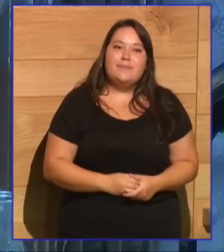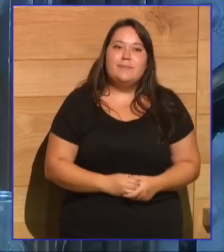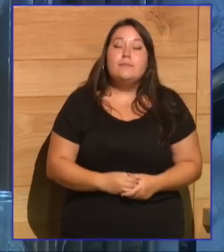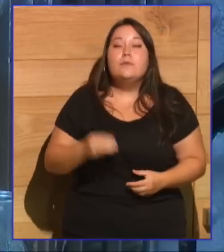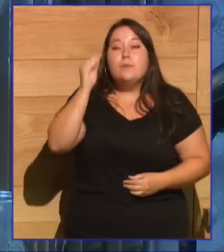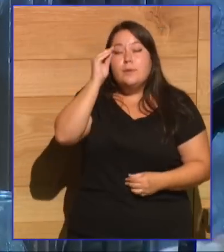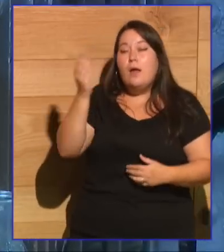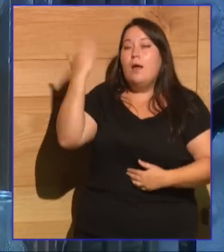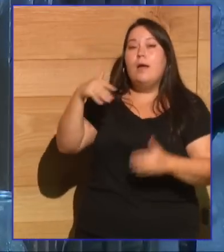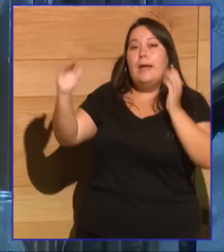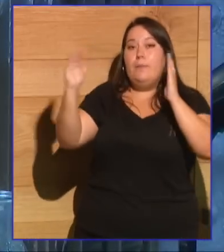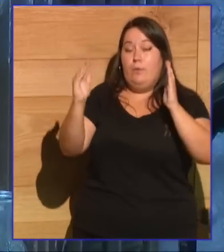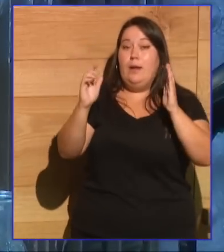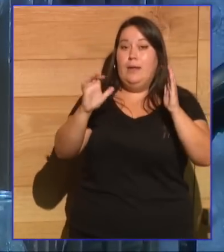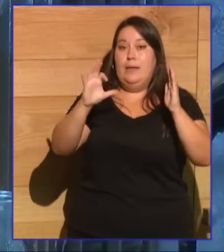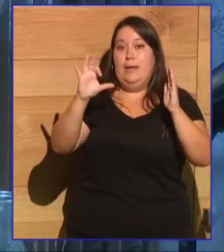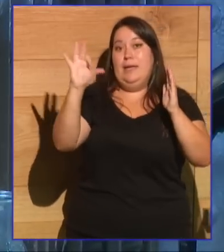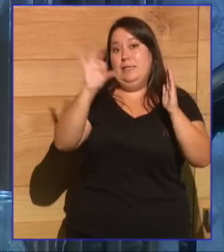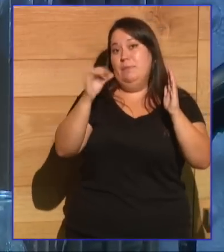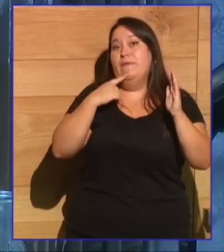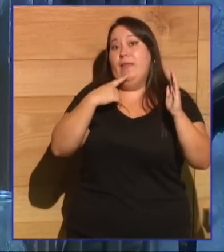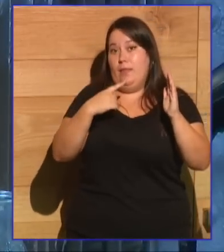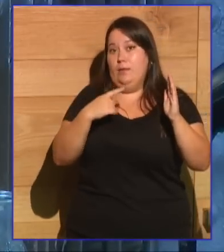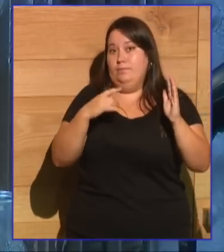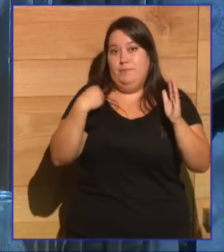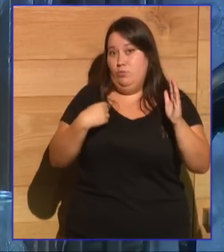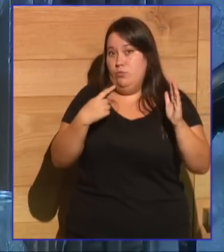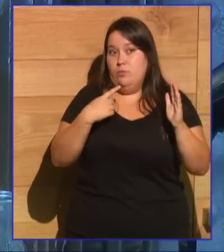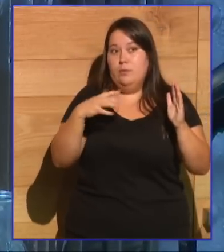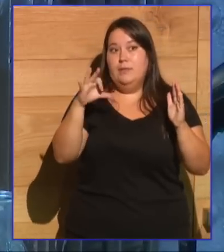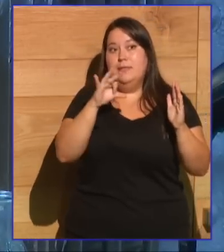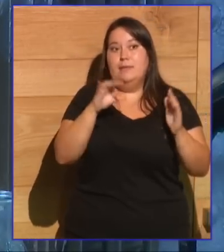aquella época dicho por el propio estilo steven spielberg spielberg